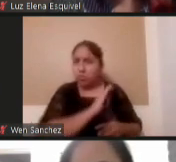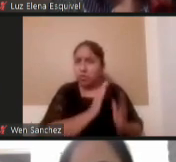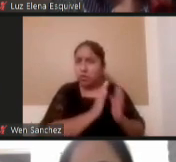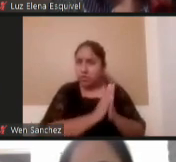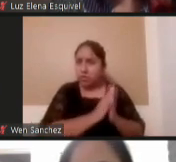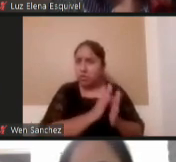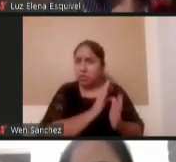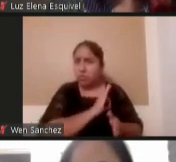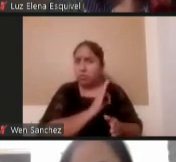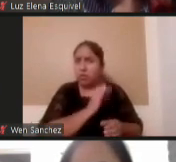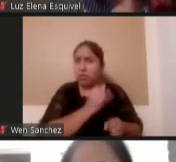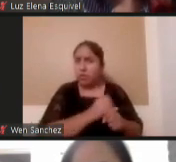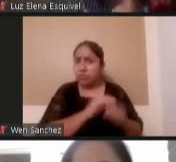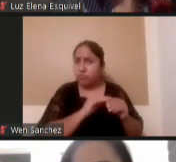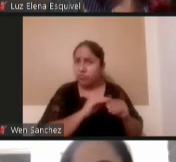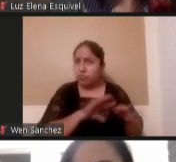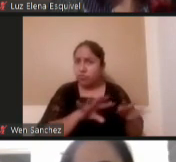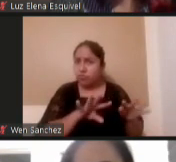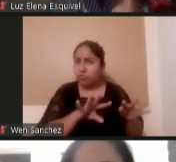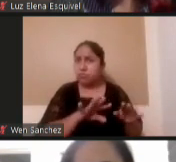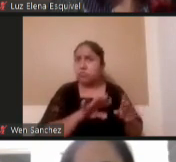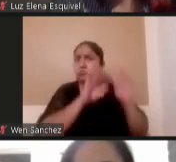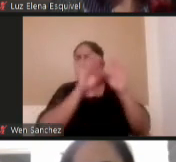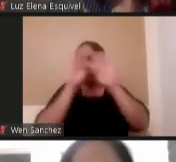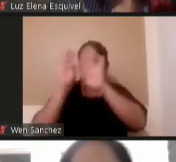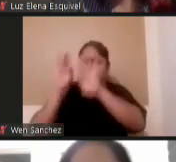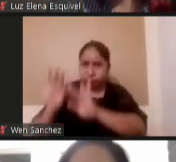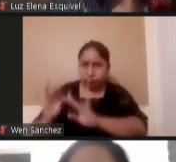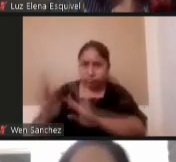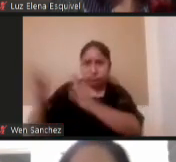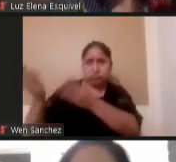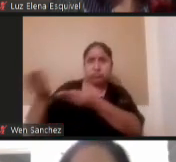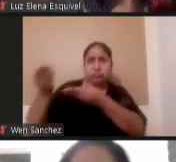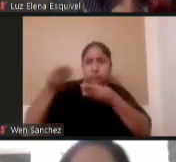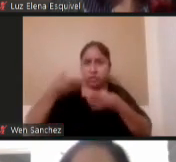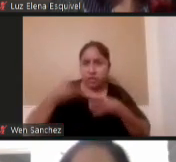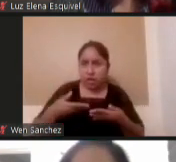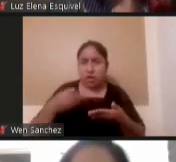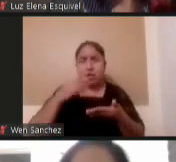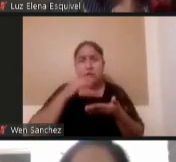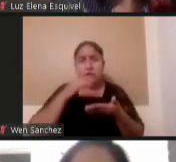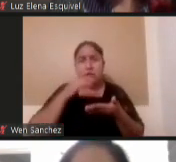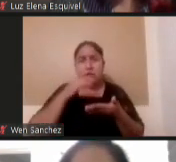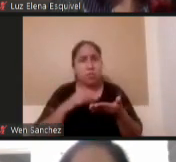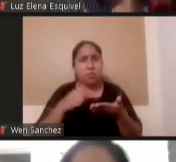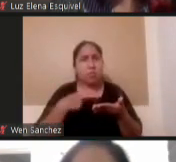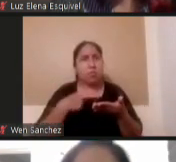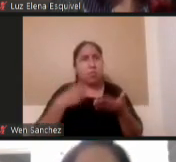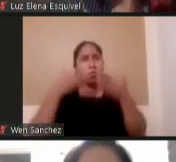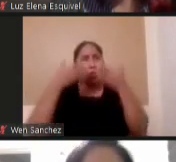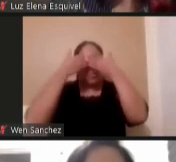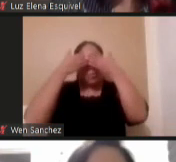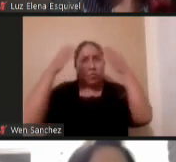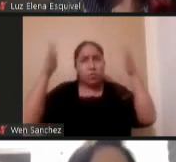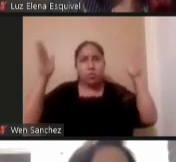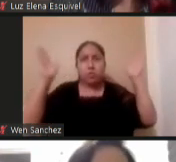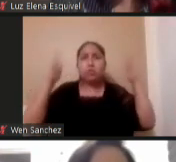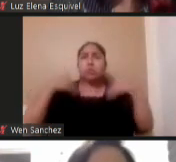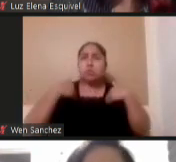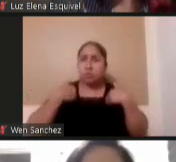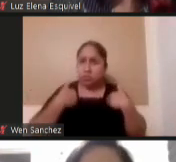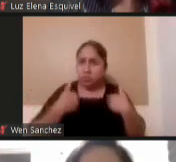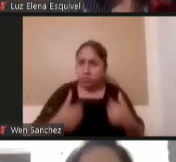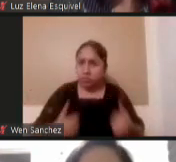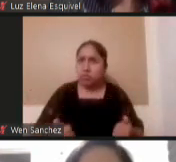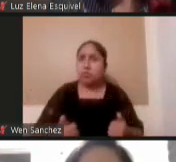información y tengamos todos la misma visión sobre lo que estamos persiguiendo, ¿no? Los objetivos